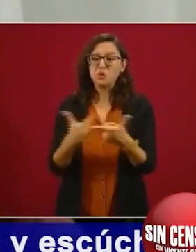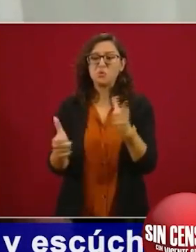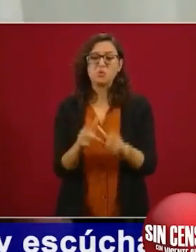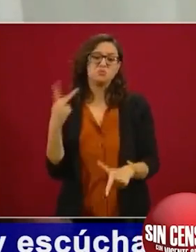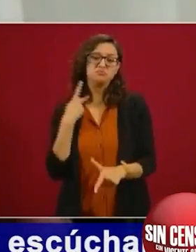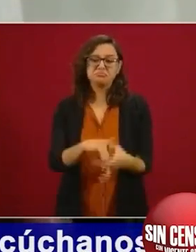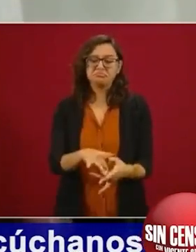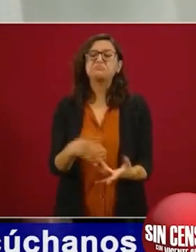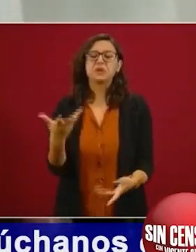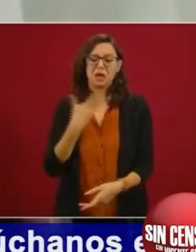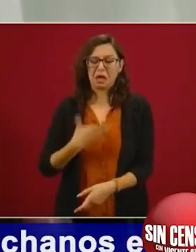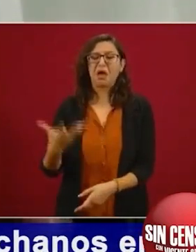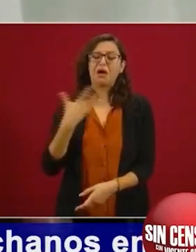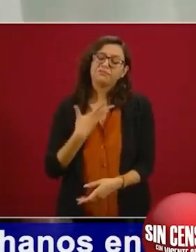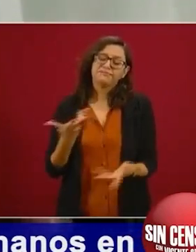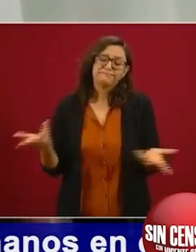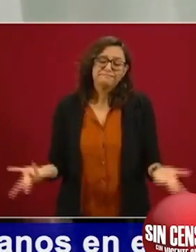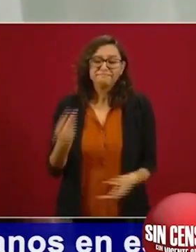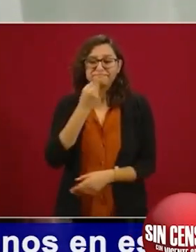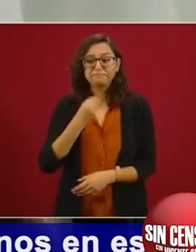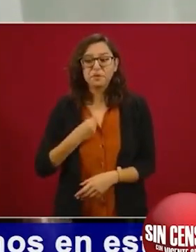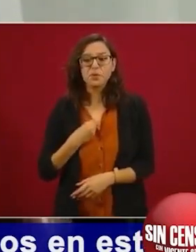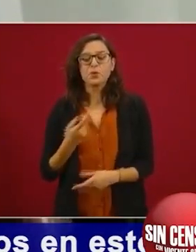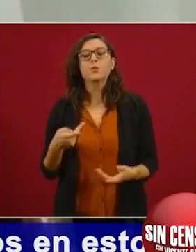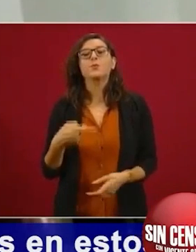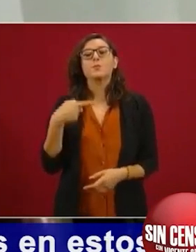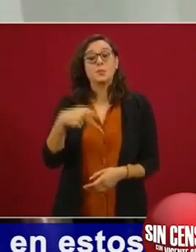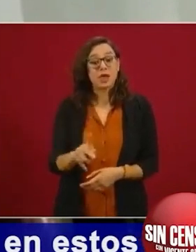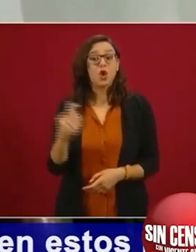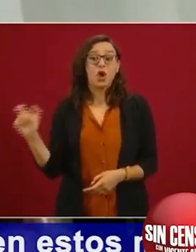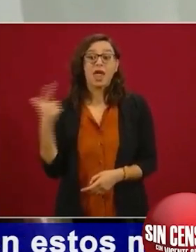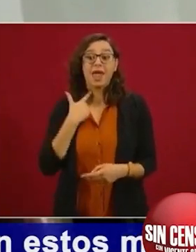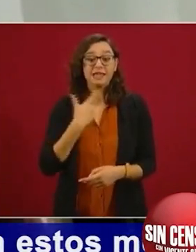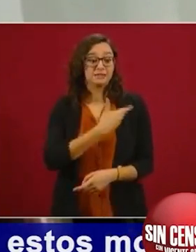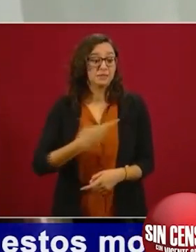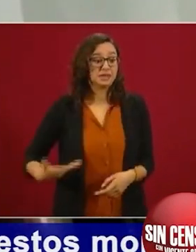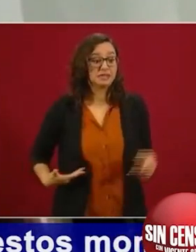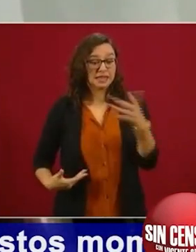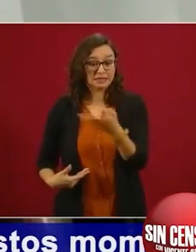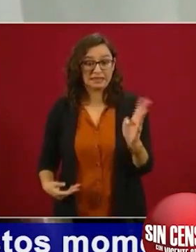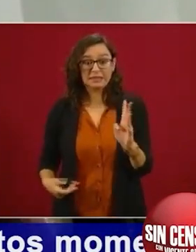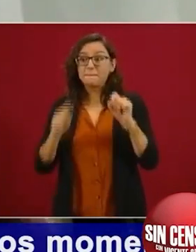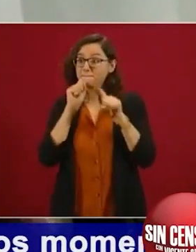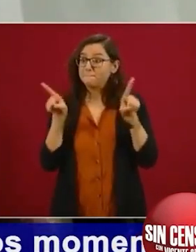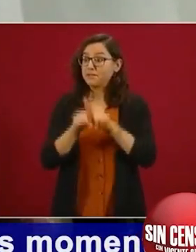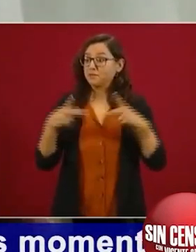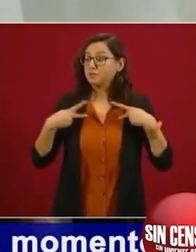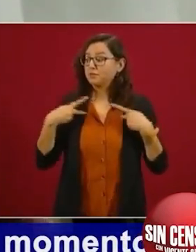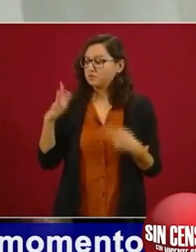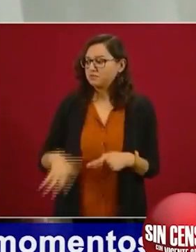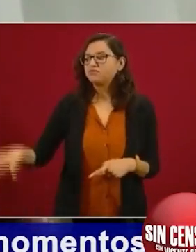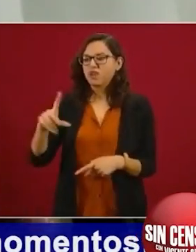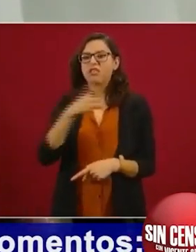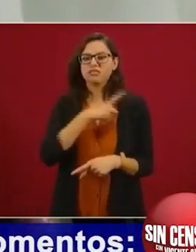que han estado en el poder. Pero los expresidentes y toda la sociedad tienen que saber que fueron